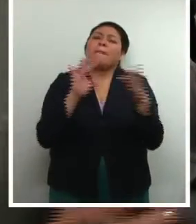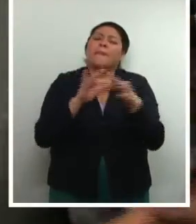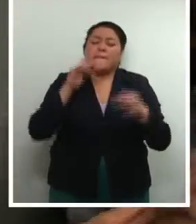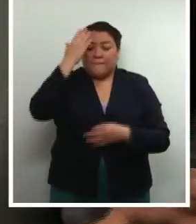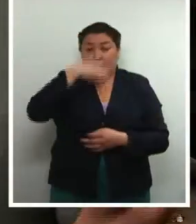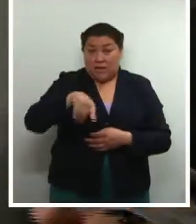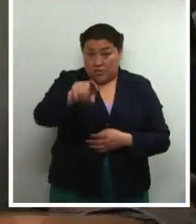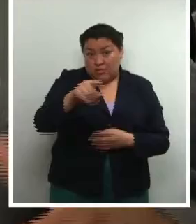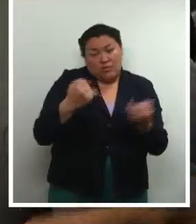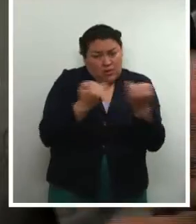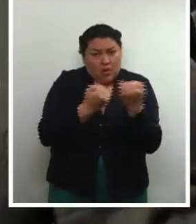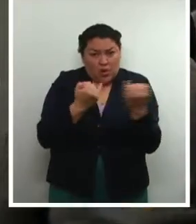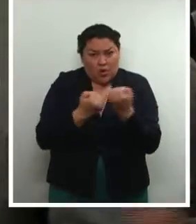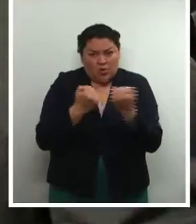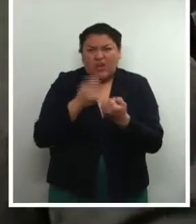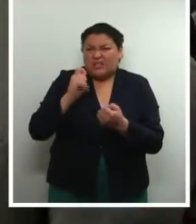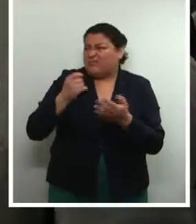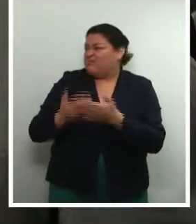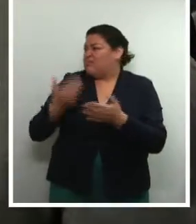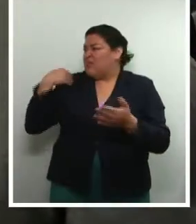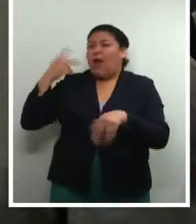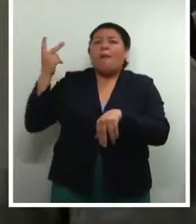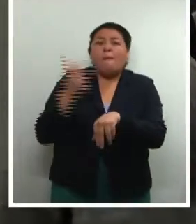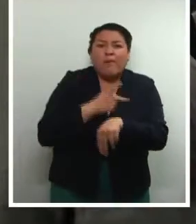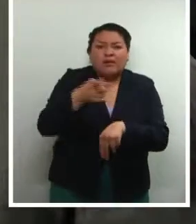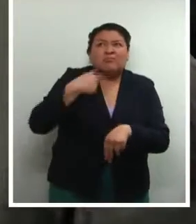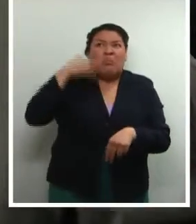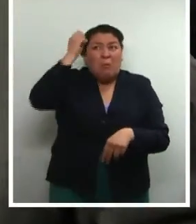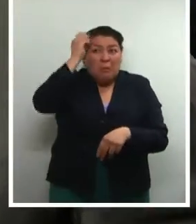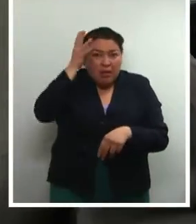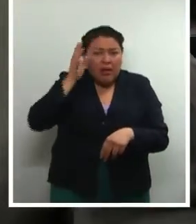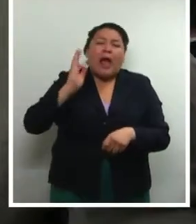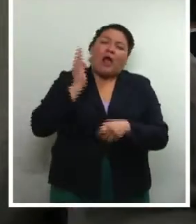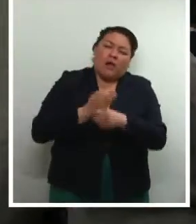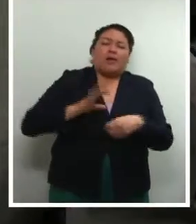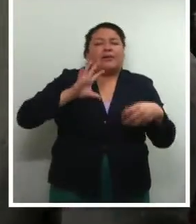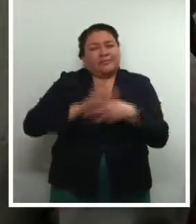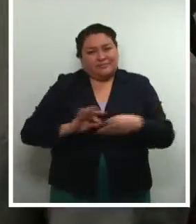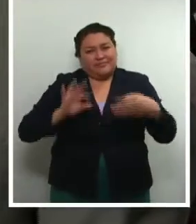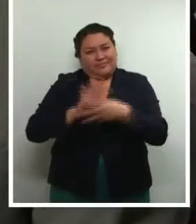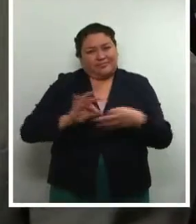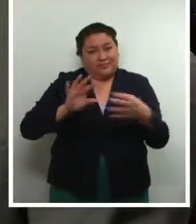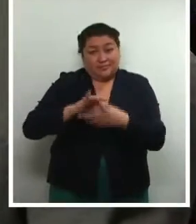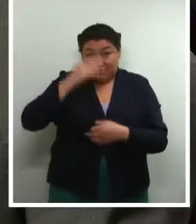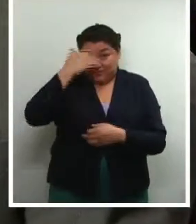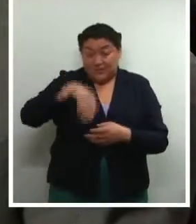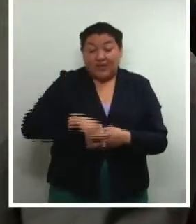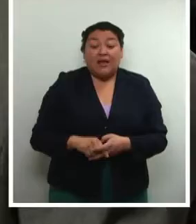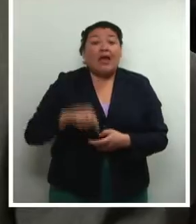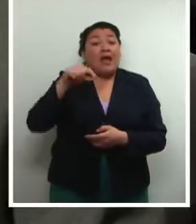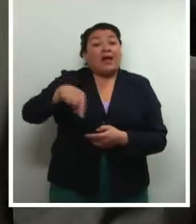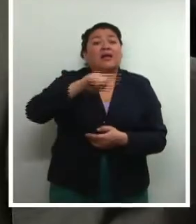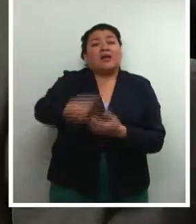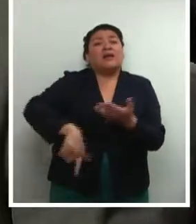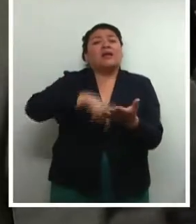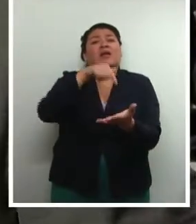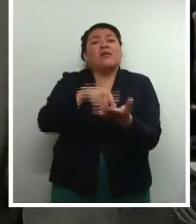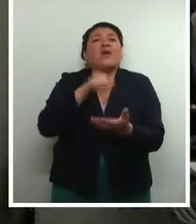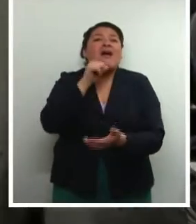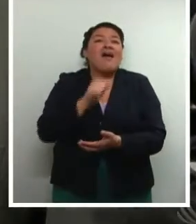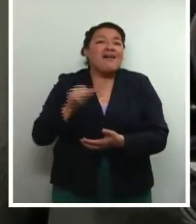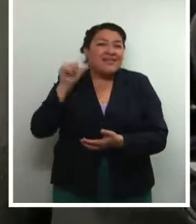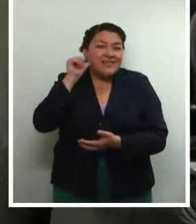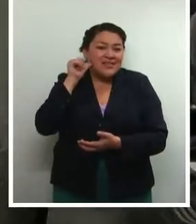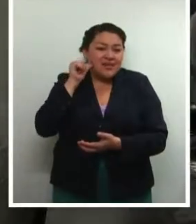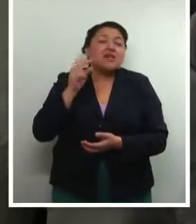usted tenga un planteamiento de lo ocurrido previamente en este salón de sesiones, También se llevó a cabo el día de ayer que